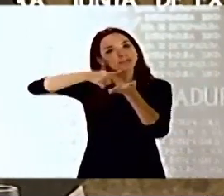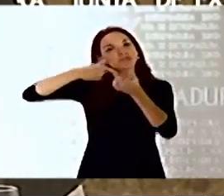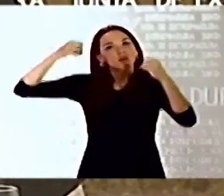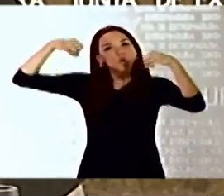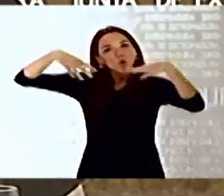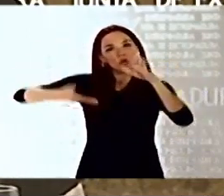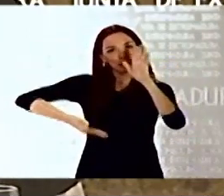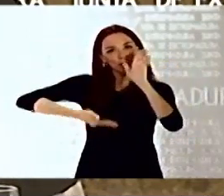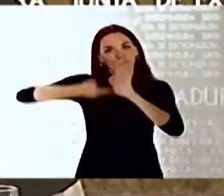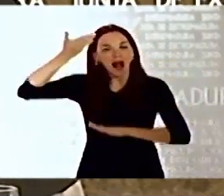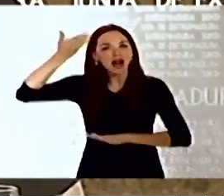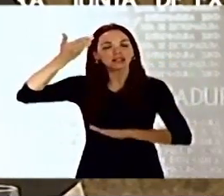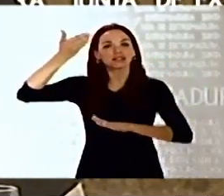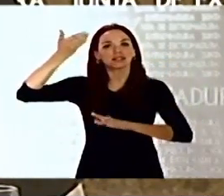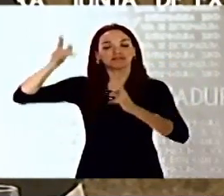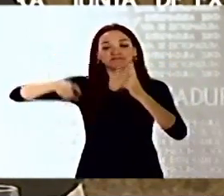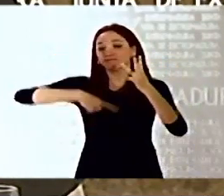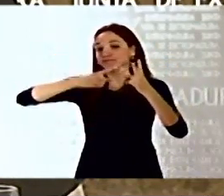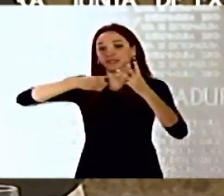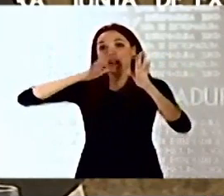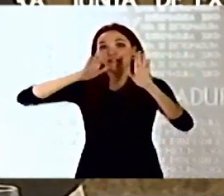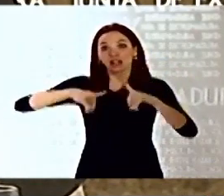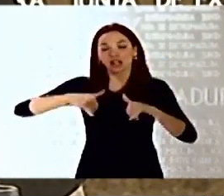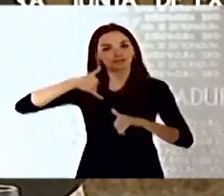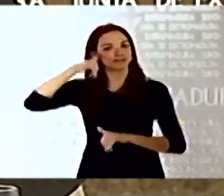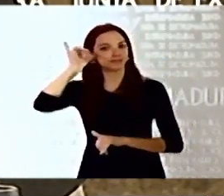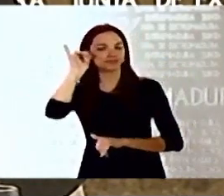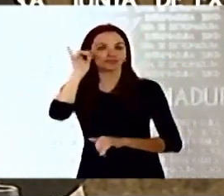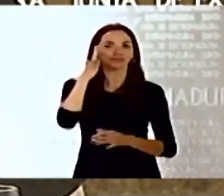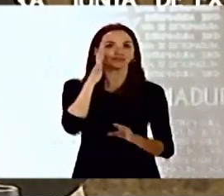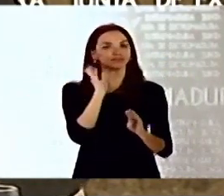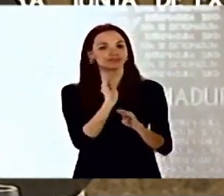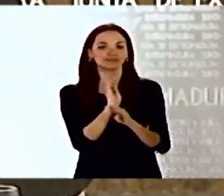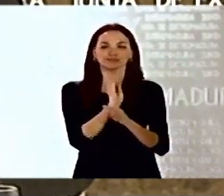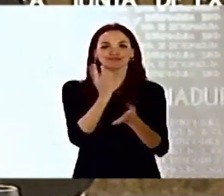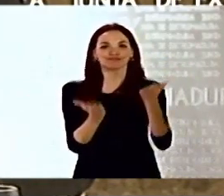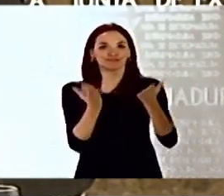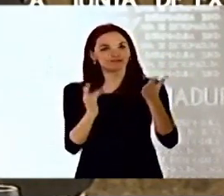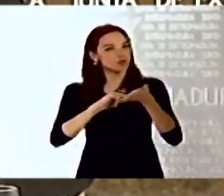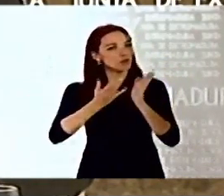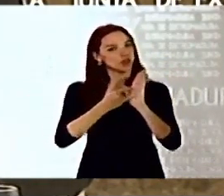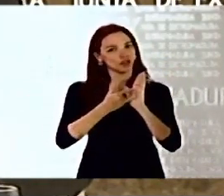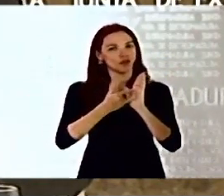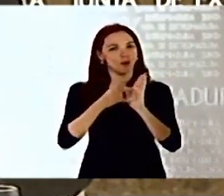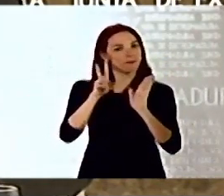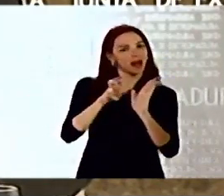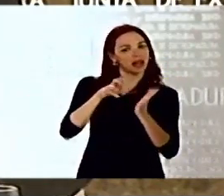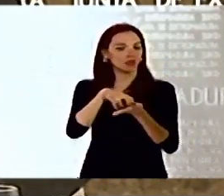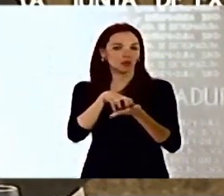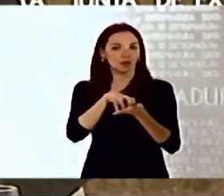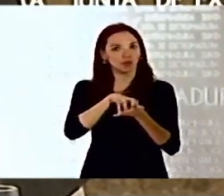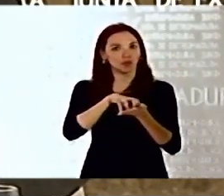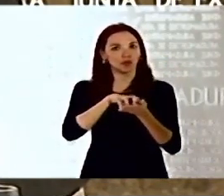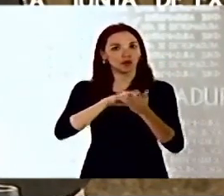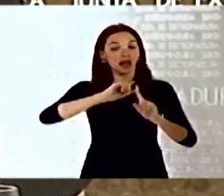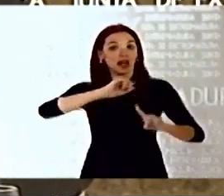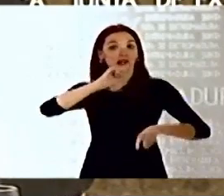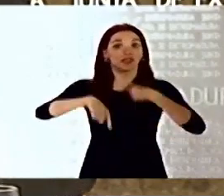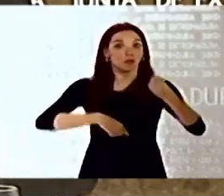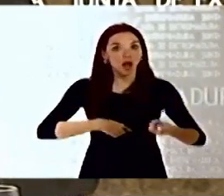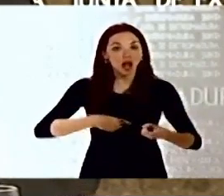eléctricas y se puso en riesgo la viabilidad de ese proyecto. Después llegó el GOVEX